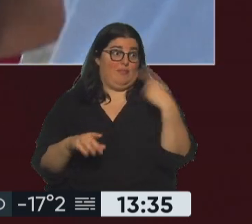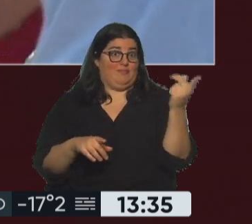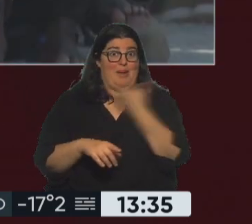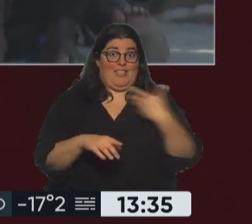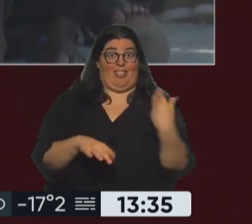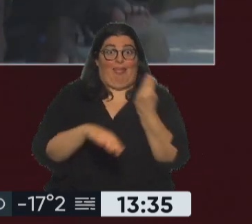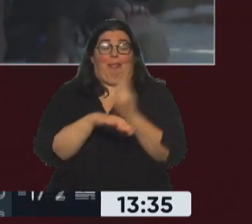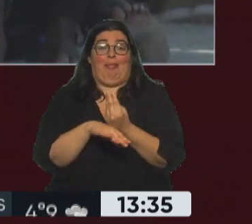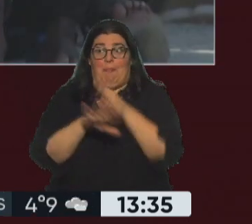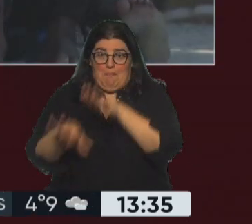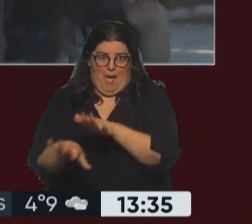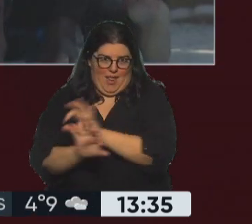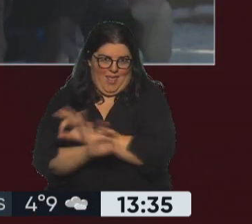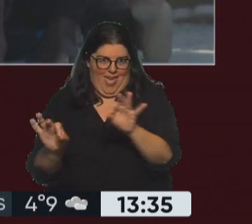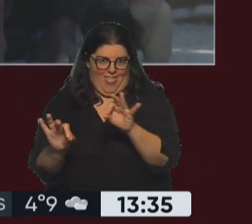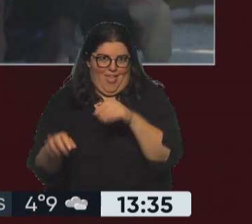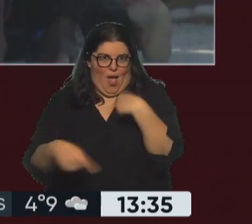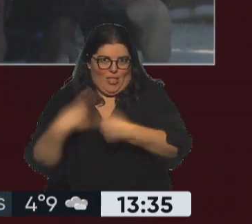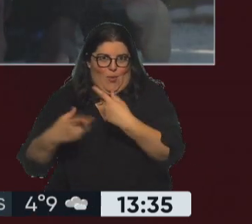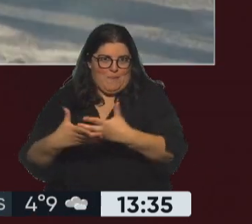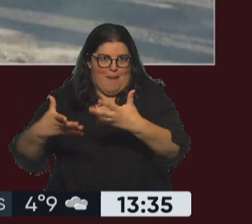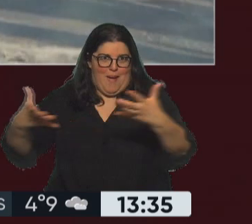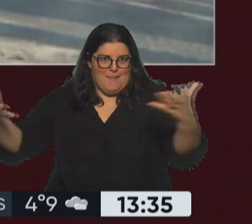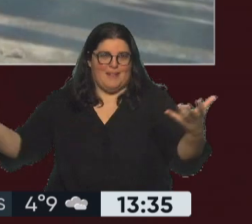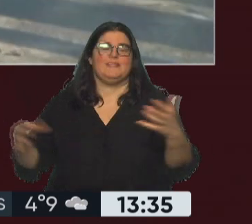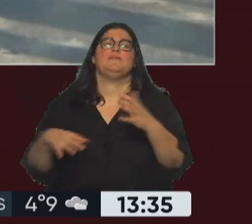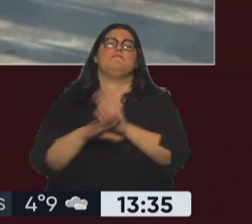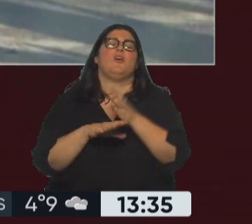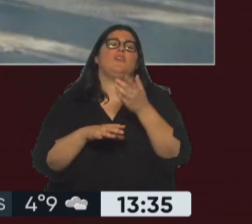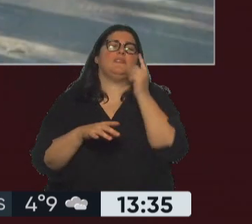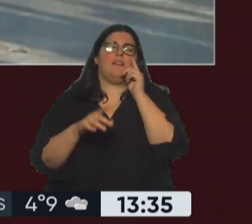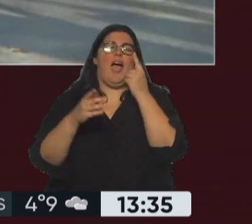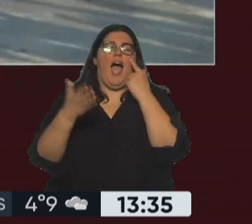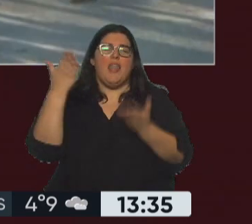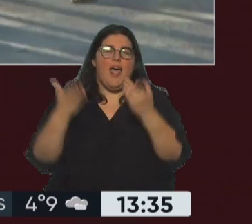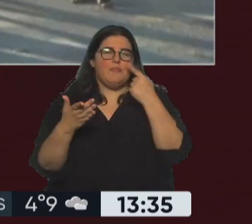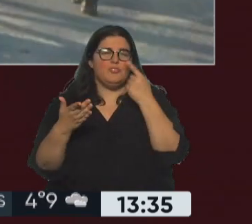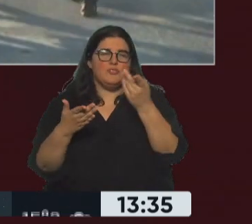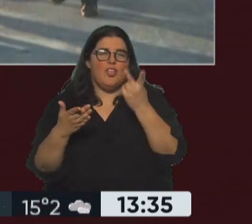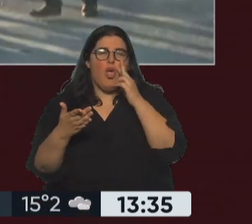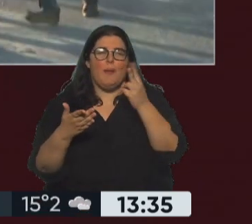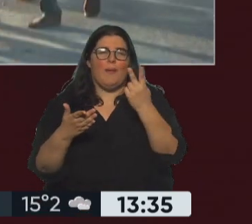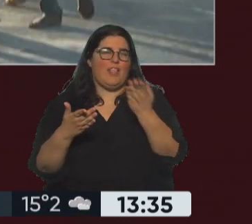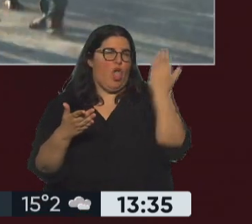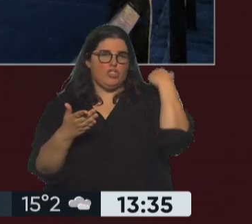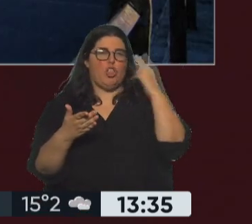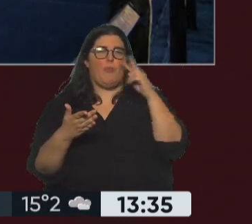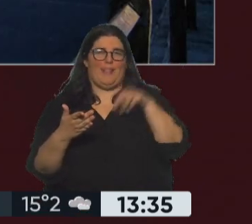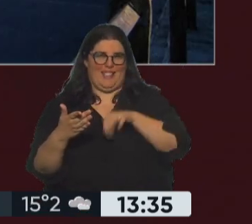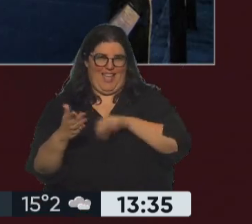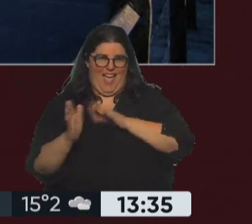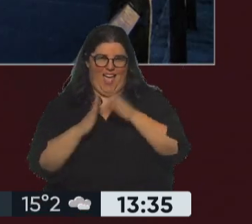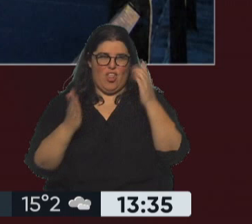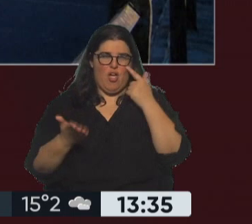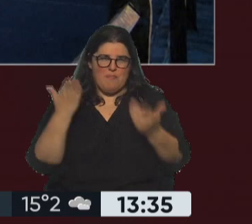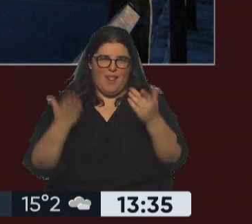si analizamos las cifras de los primeros semestres del año 2022 y 2023, la cantidad de migrantes que llegan a Italia,